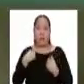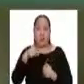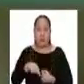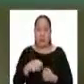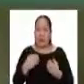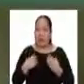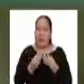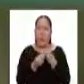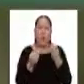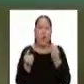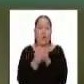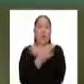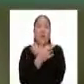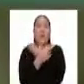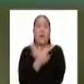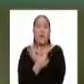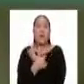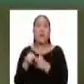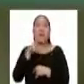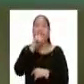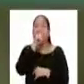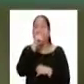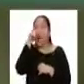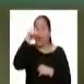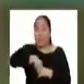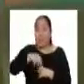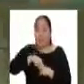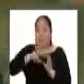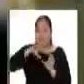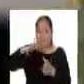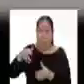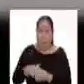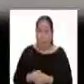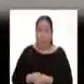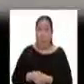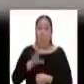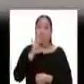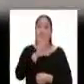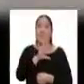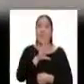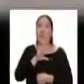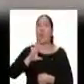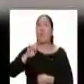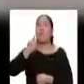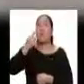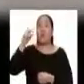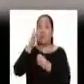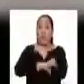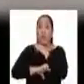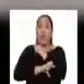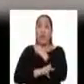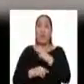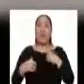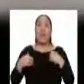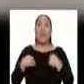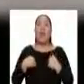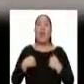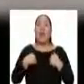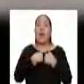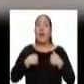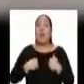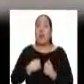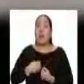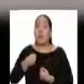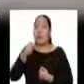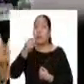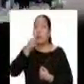de mariposas y aves de la tierra, y uno de los 5 primeros en cantidad de mamíferos, peces de agua dulce y anfibios.